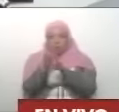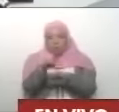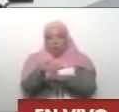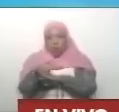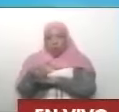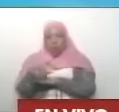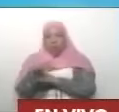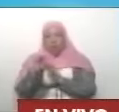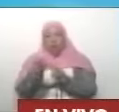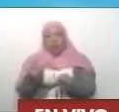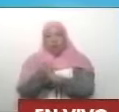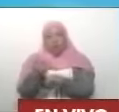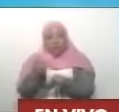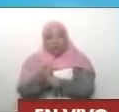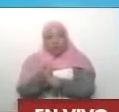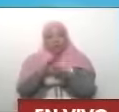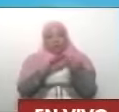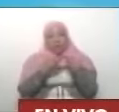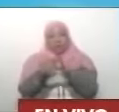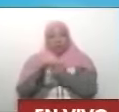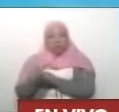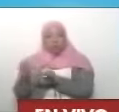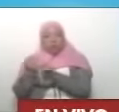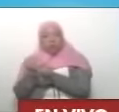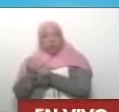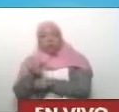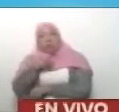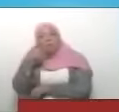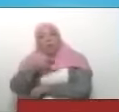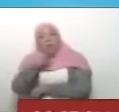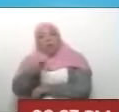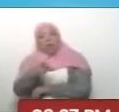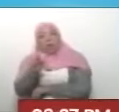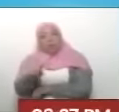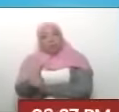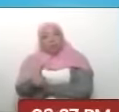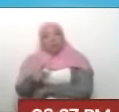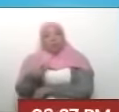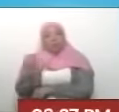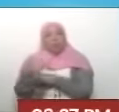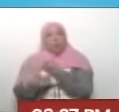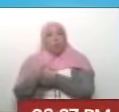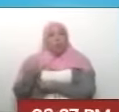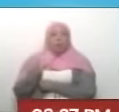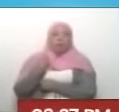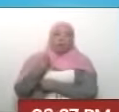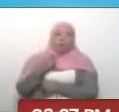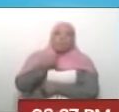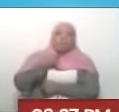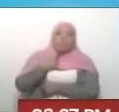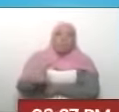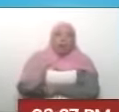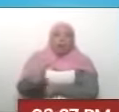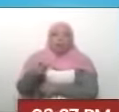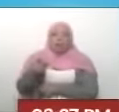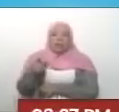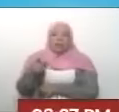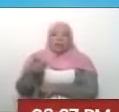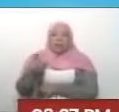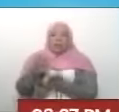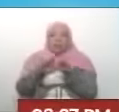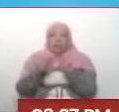y cuando nosotros comenzamos a trabajar en las comunidades, porque veníamos del trabajo político, él nos decía, ¿y para qué pierdes tú el tiempo yendo